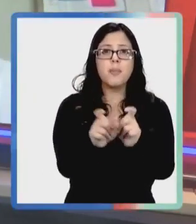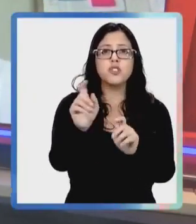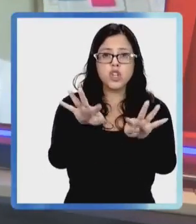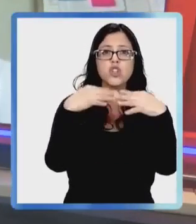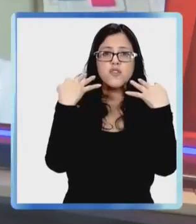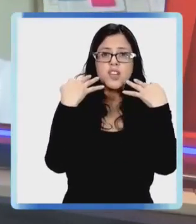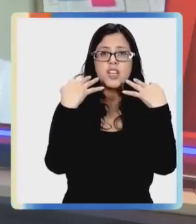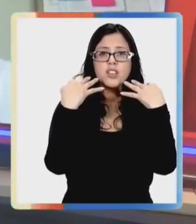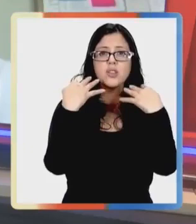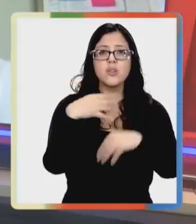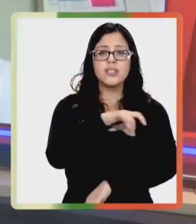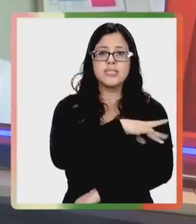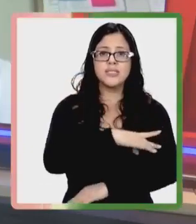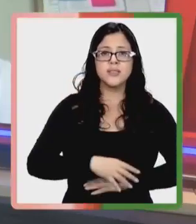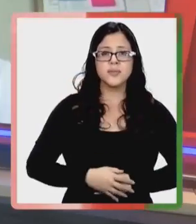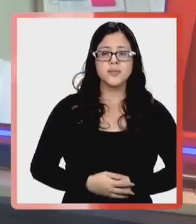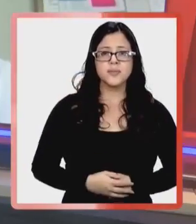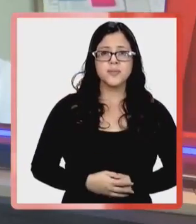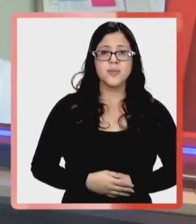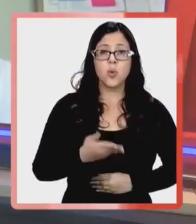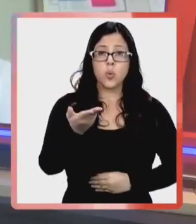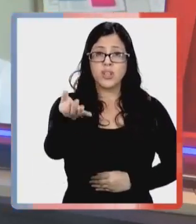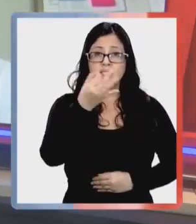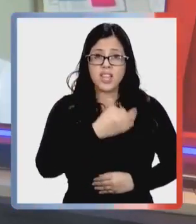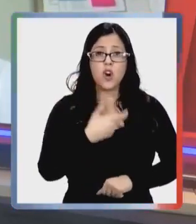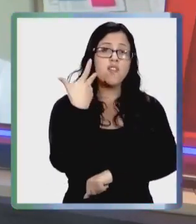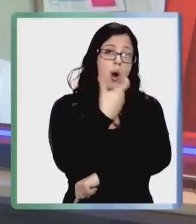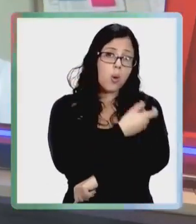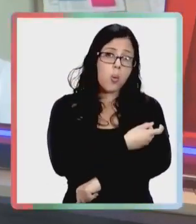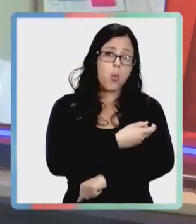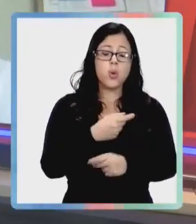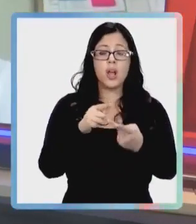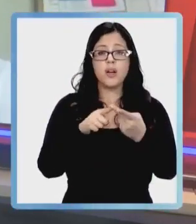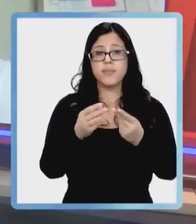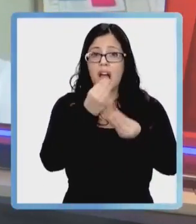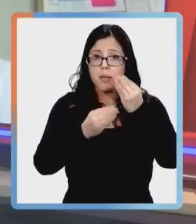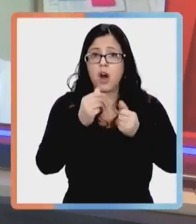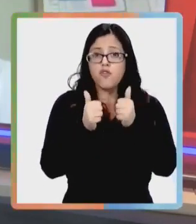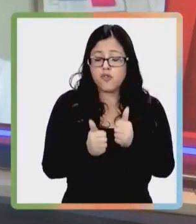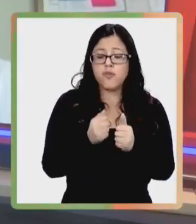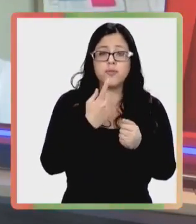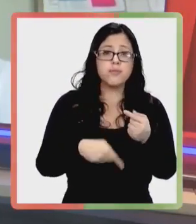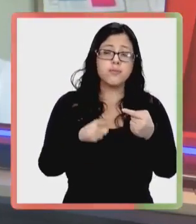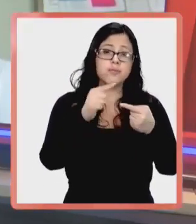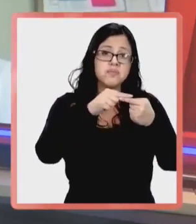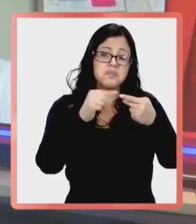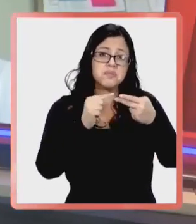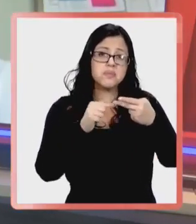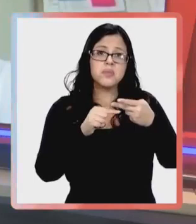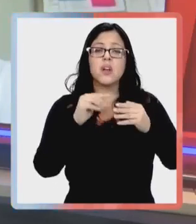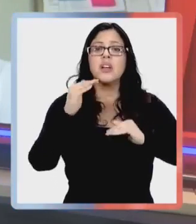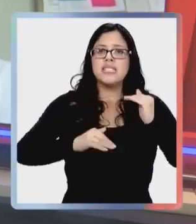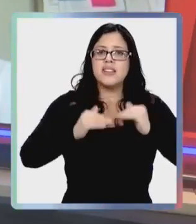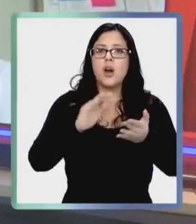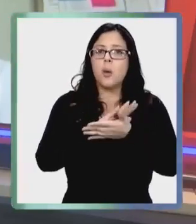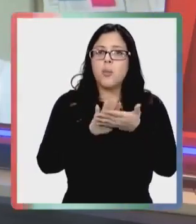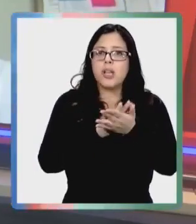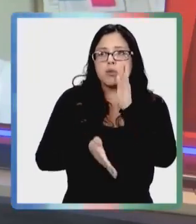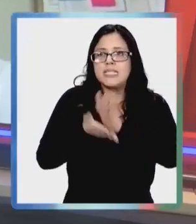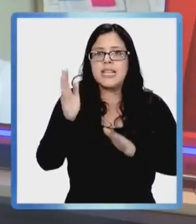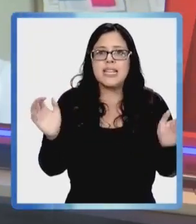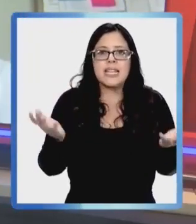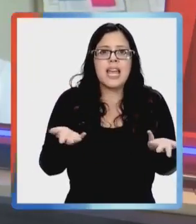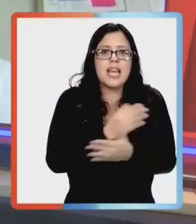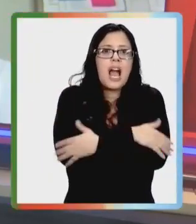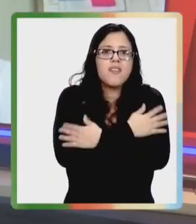la gente que nos está viendo en todo Chile. A ver, usted dijo vacunas, usted dijo alimentarnos bien, a veces incluso si tenemos que salir